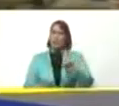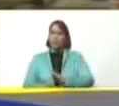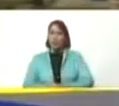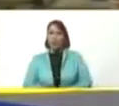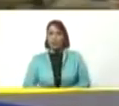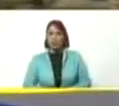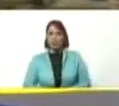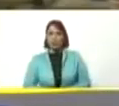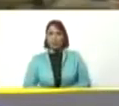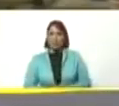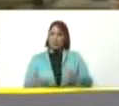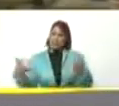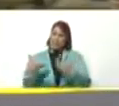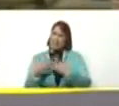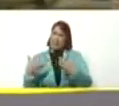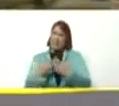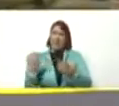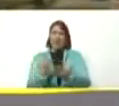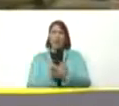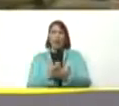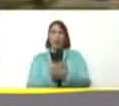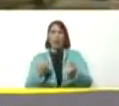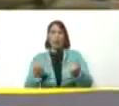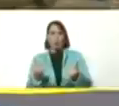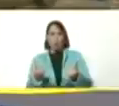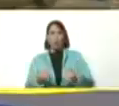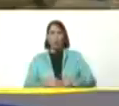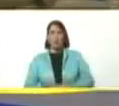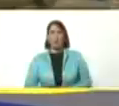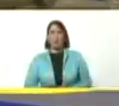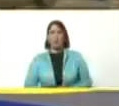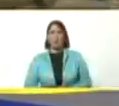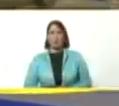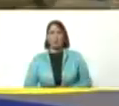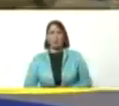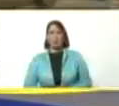Una guerra económica, ya sabemos, financiera, monetaria,